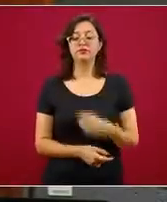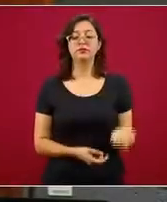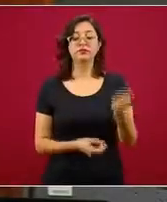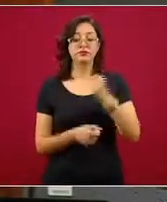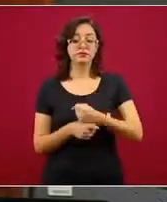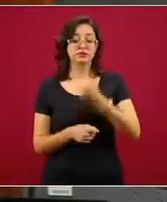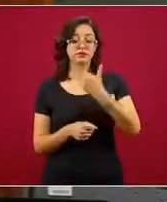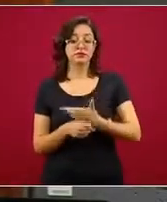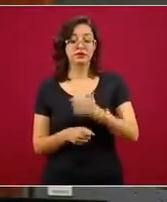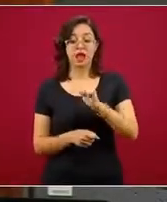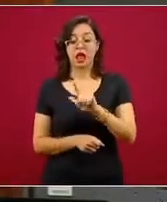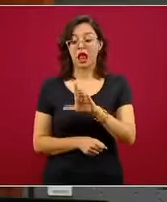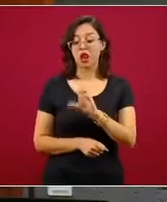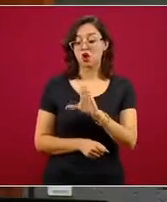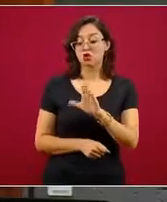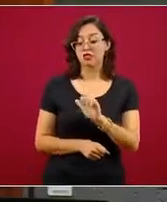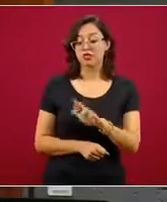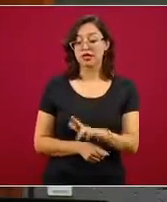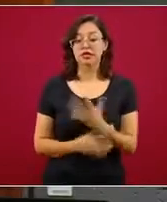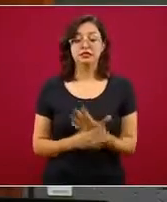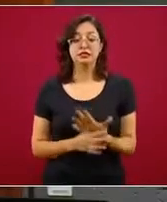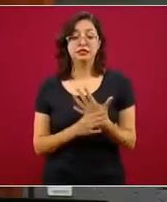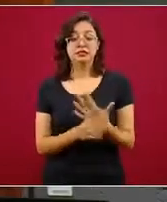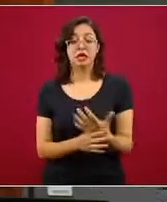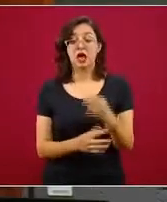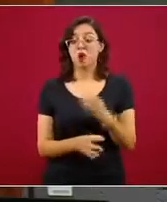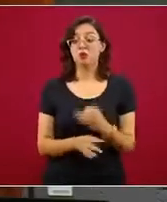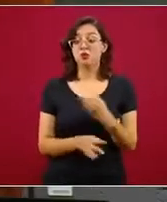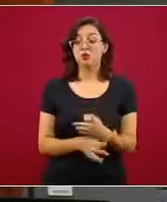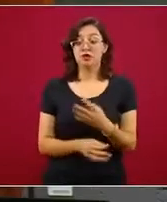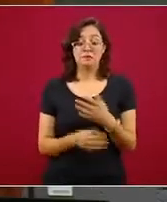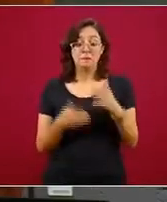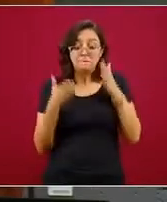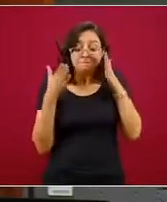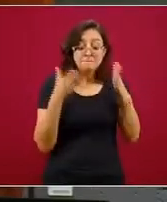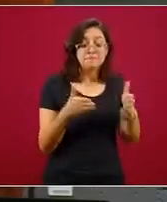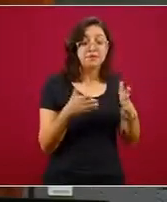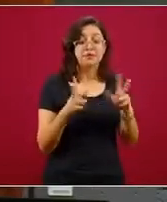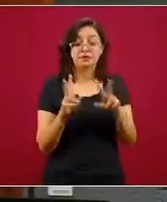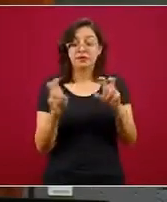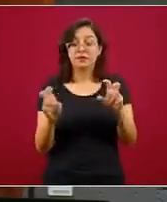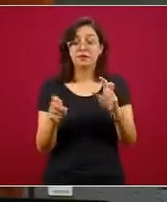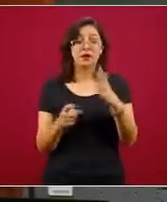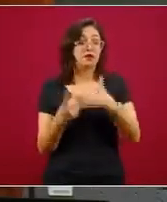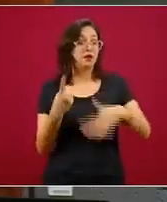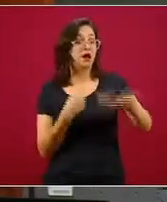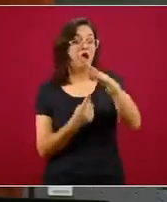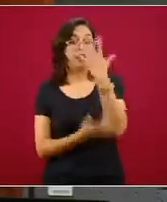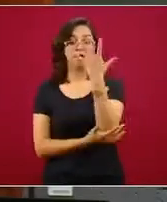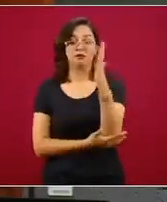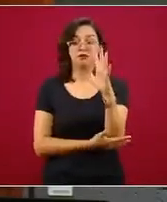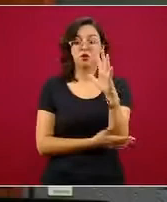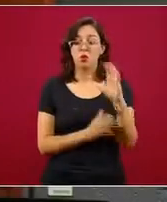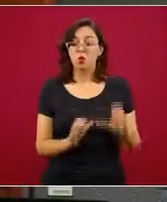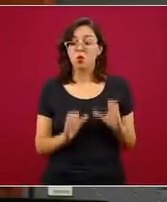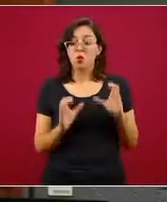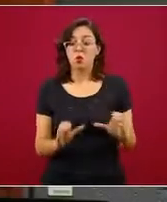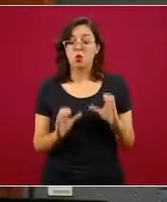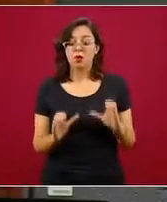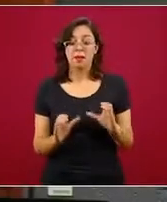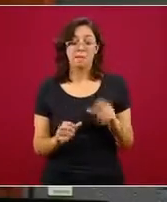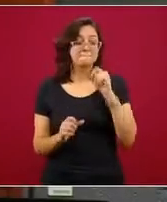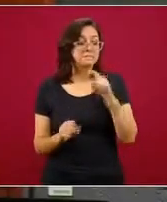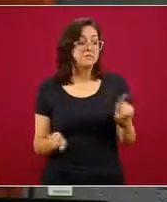esta pandemia nos obliga a prestar mayor atención a la preservación de la salud ambiental y evitar el uso indiscriminado de la